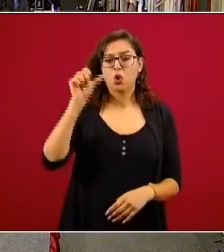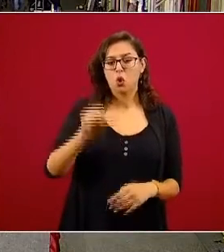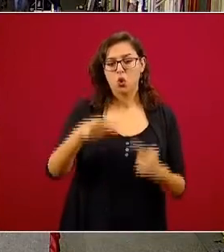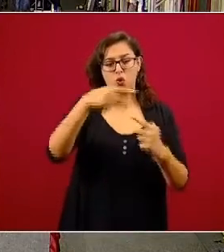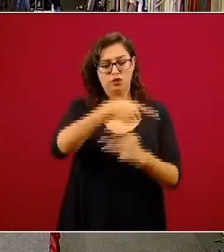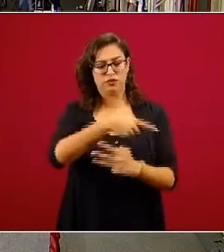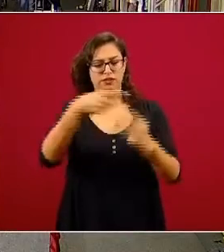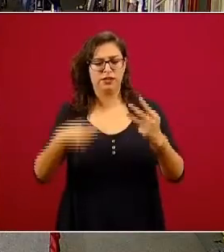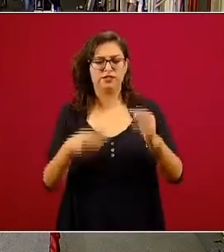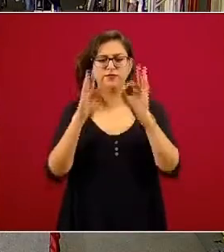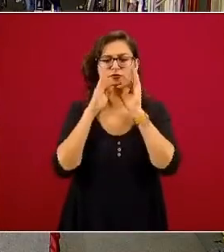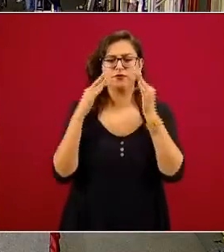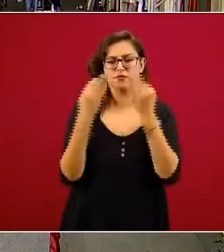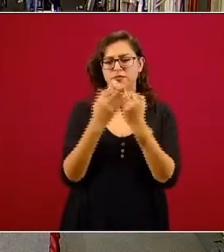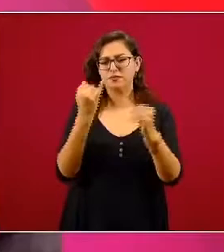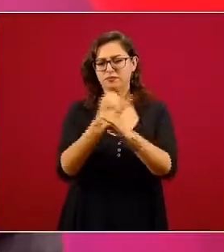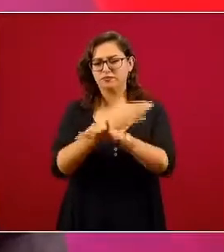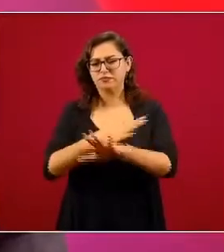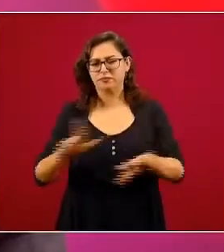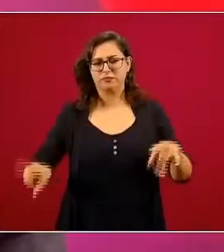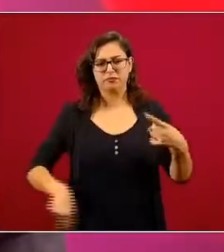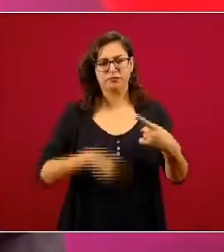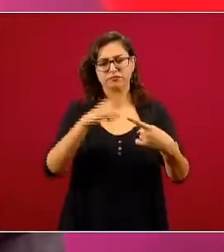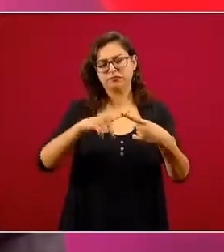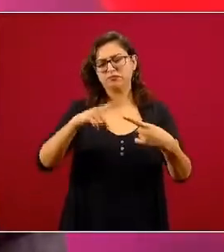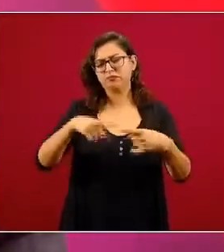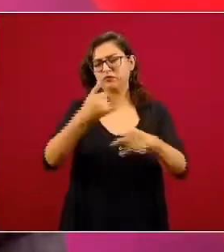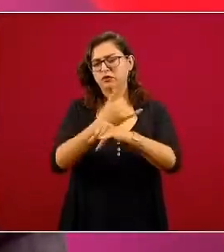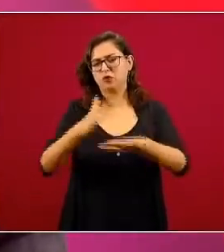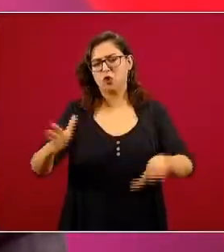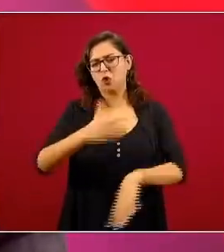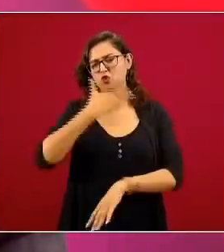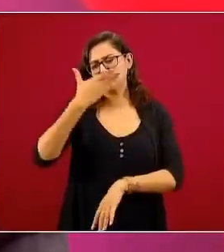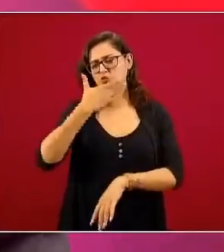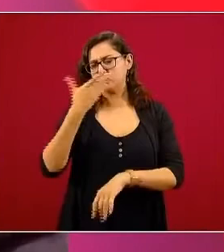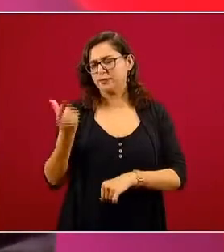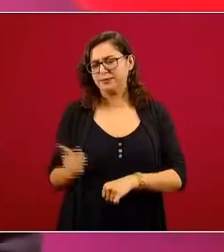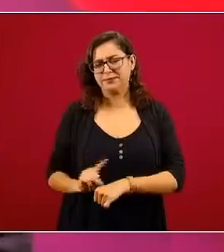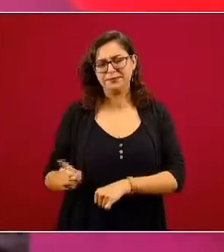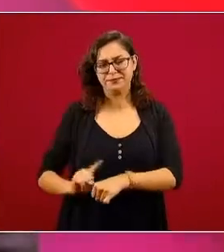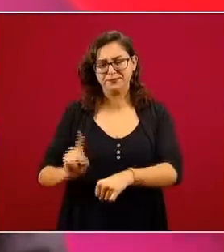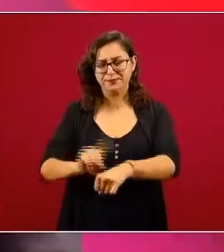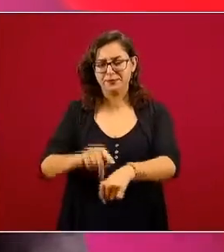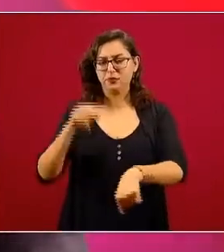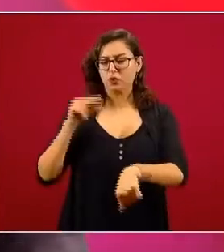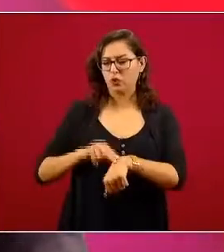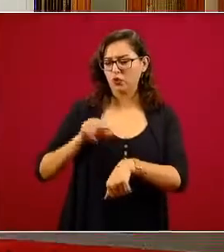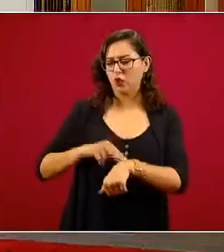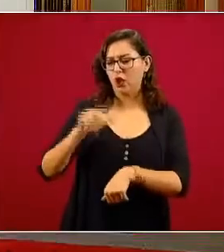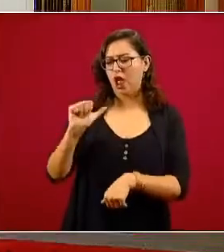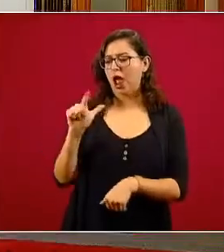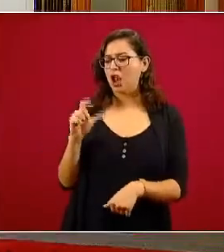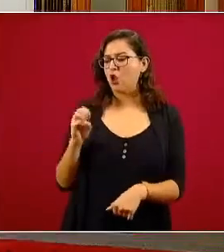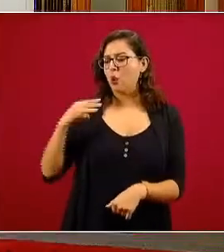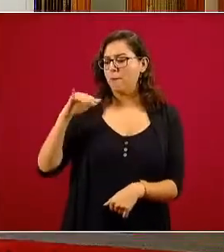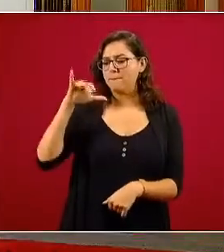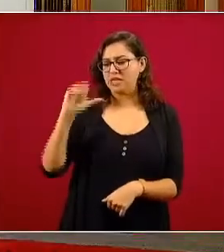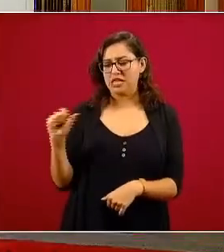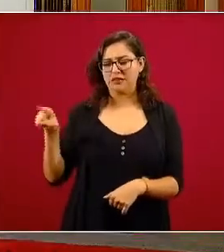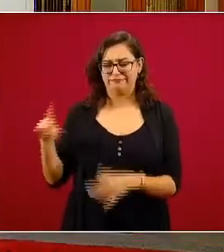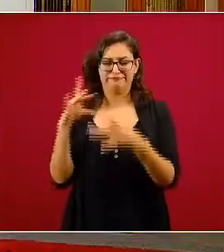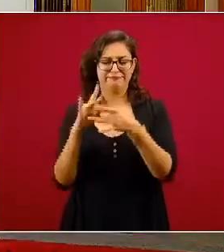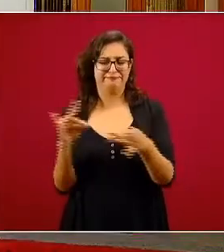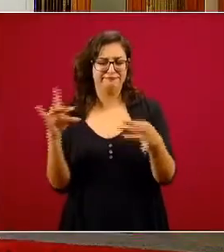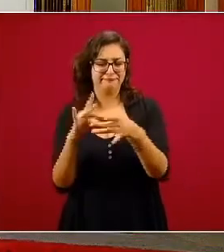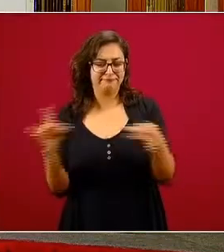primero es el informe técnico que presentará el doctor José Luis Alomía. Aprovecho para recordarles